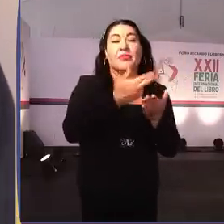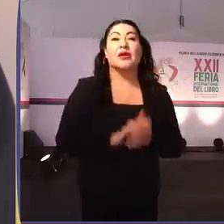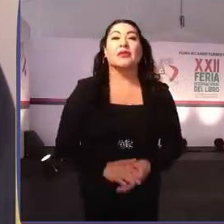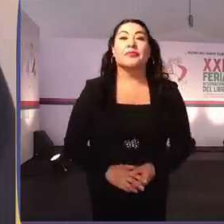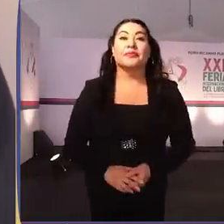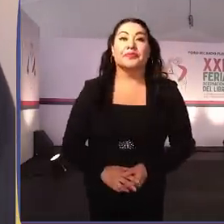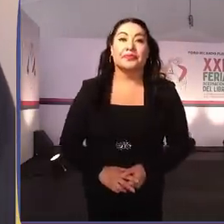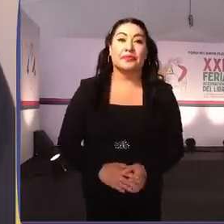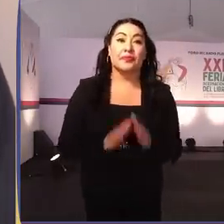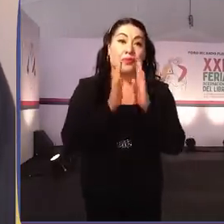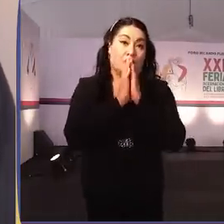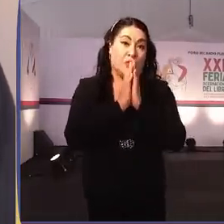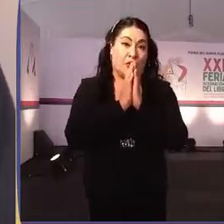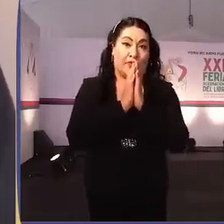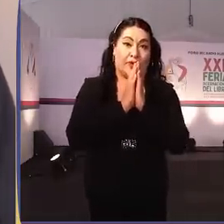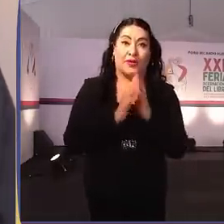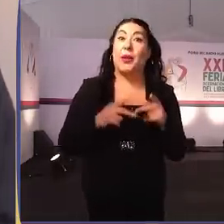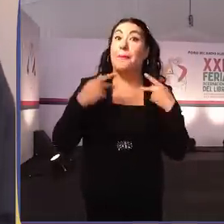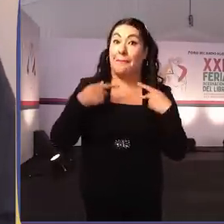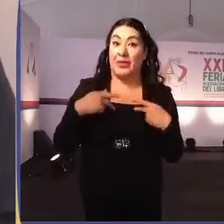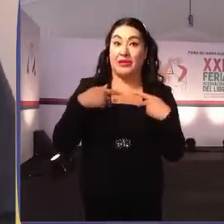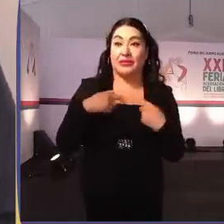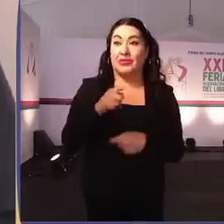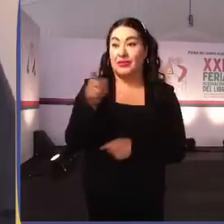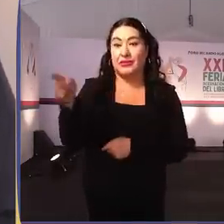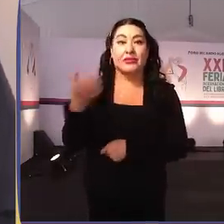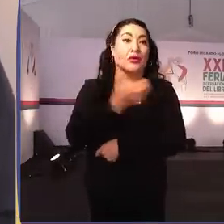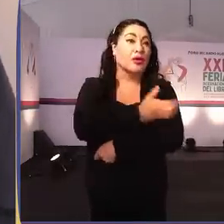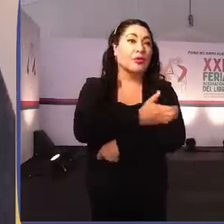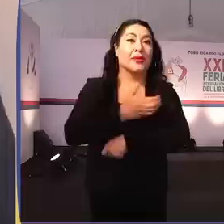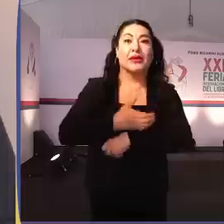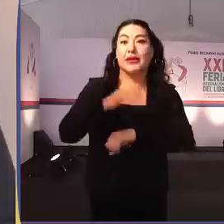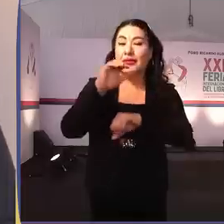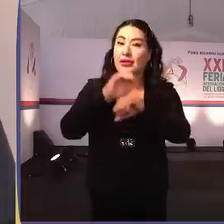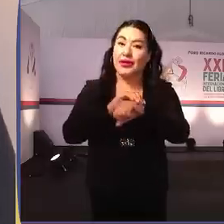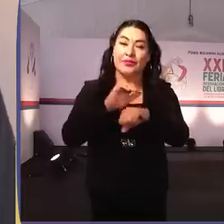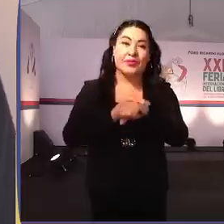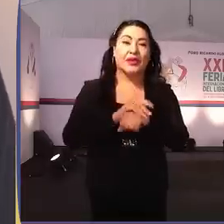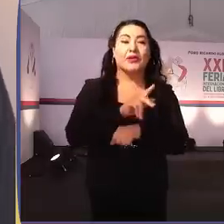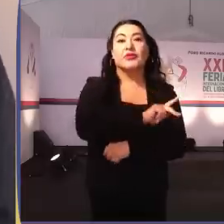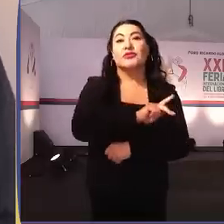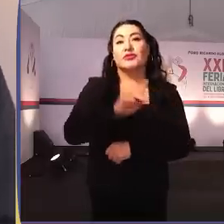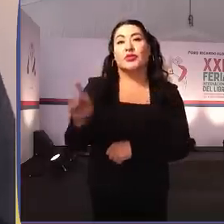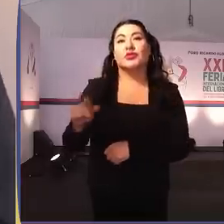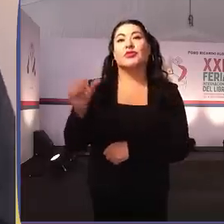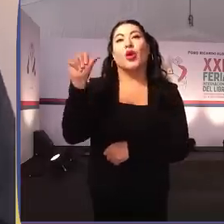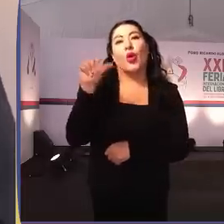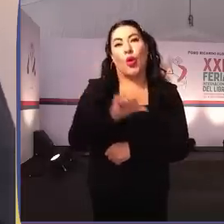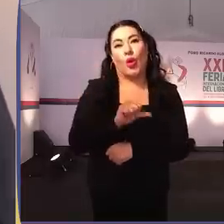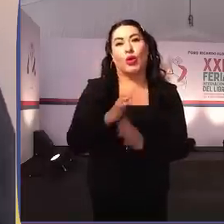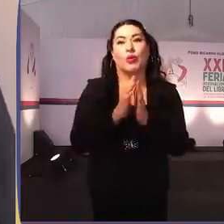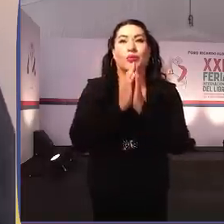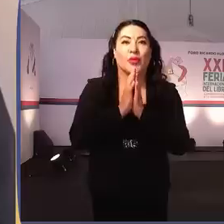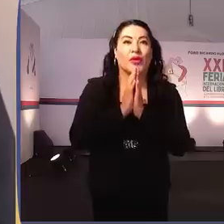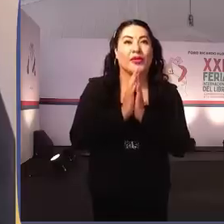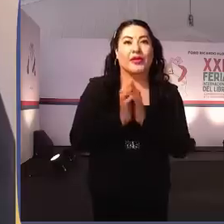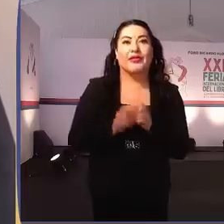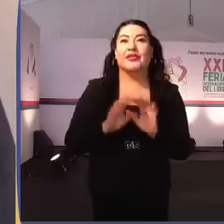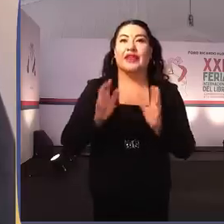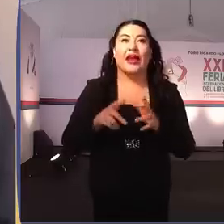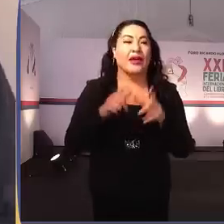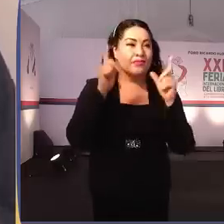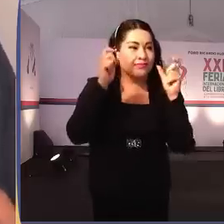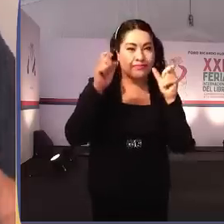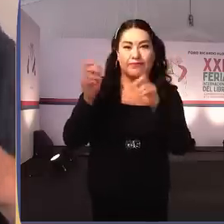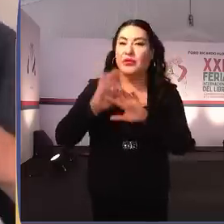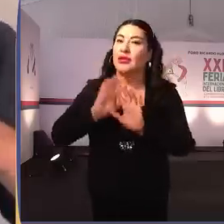a las amantes, simpatizantes, compañeros, amigos, amigas, que hoy le paren con el una foto, chinga.